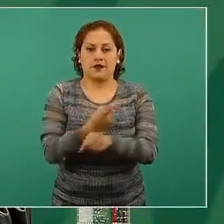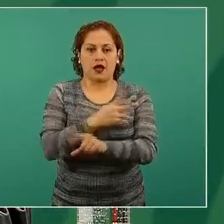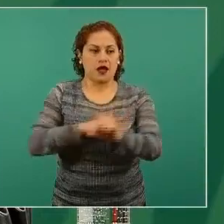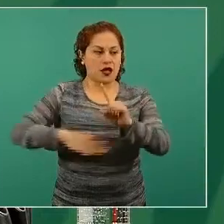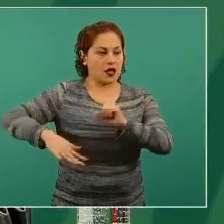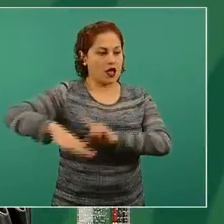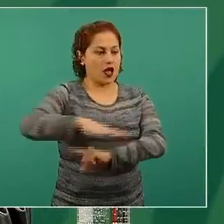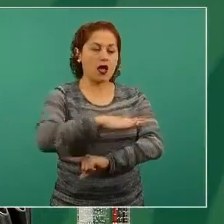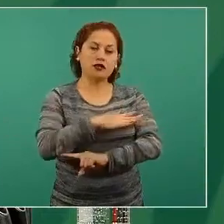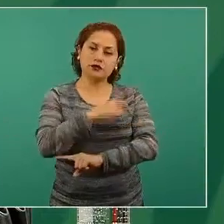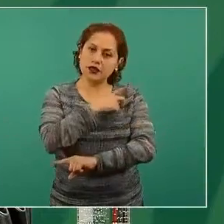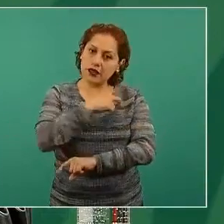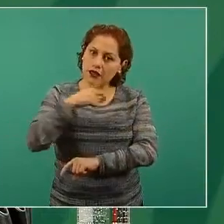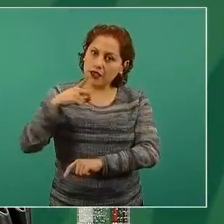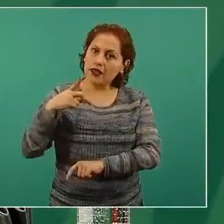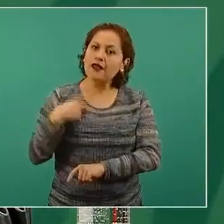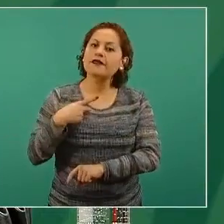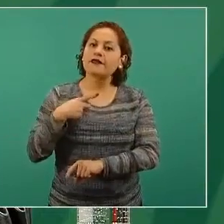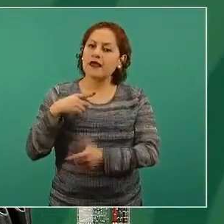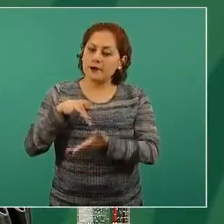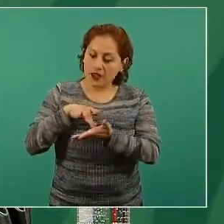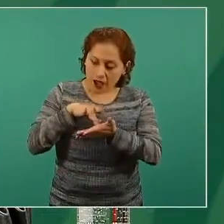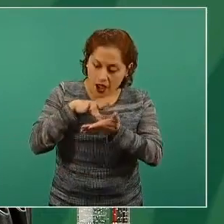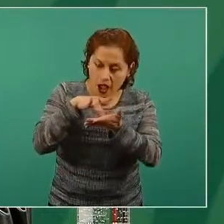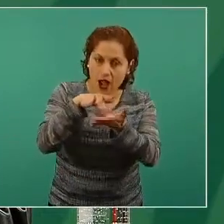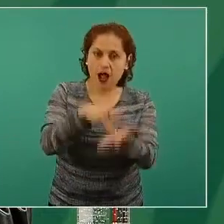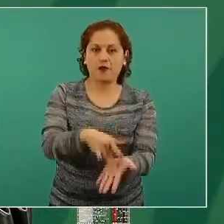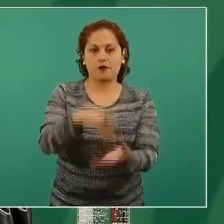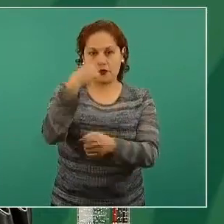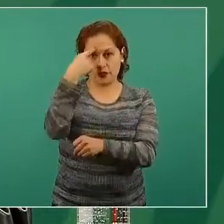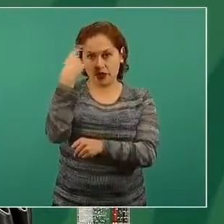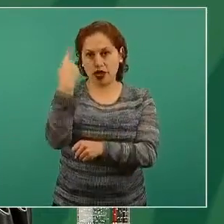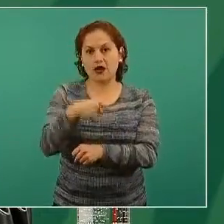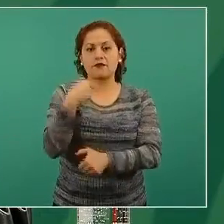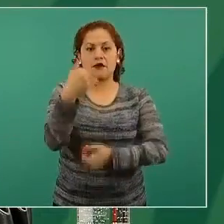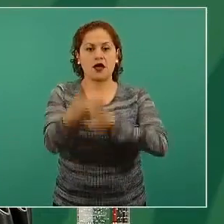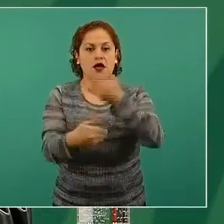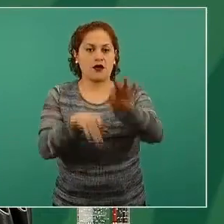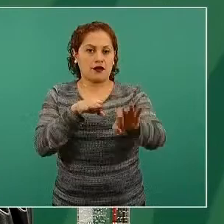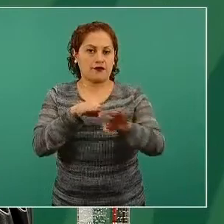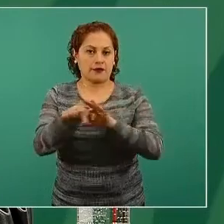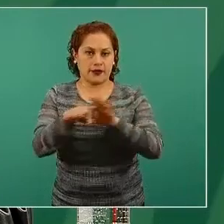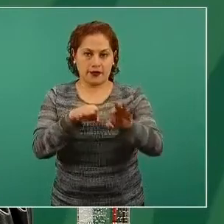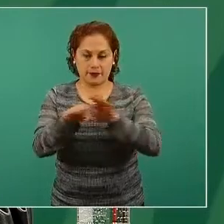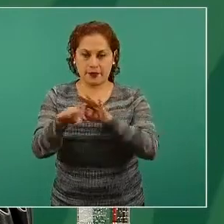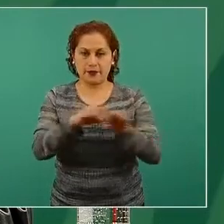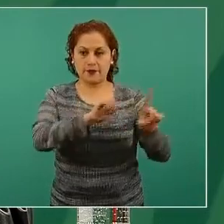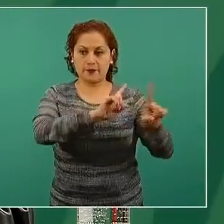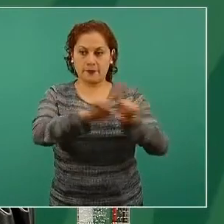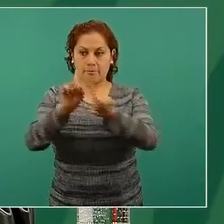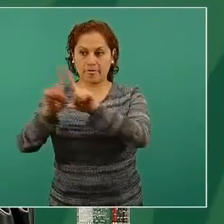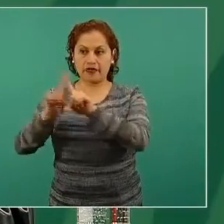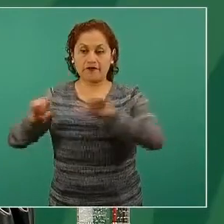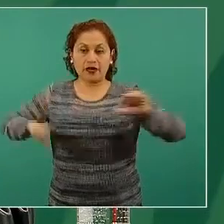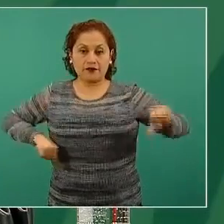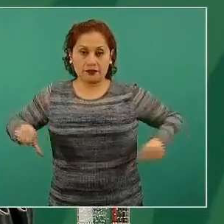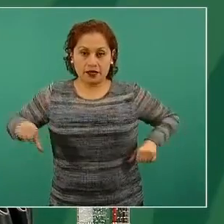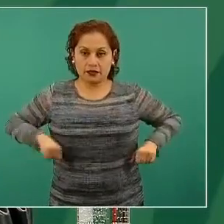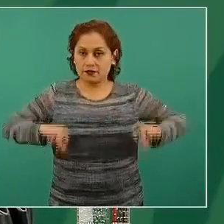para fortalecer, para seguir trabajando, para dar continuidad a todas las acciones que requerimos